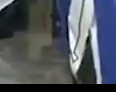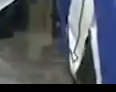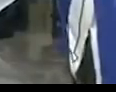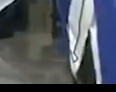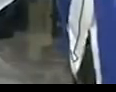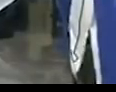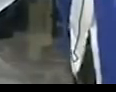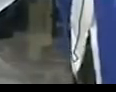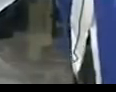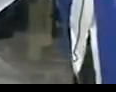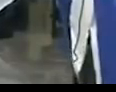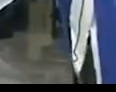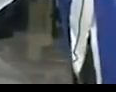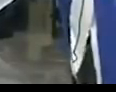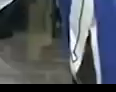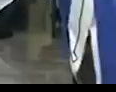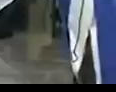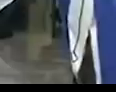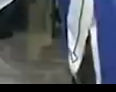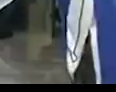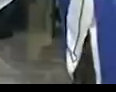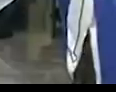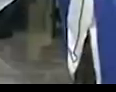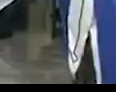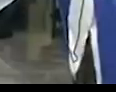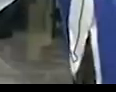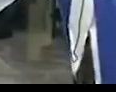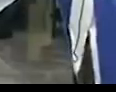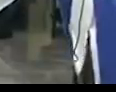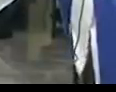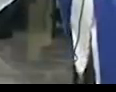tiene la obligación pues sí, por... de entrar a fondo, señor presidente.